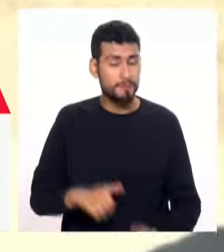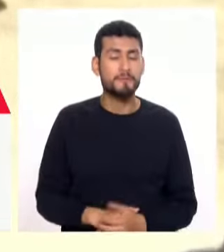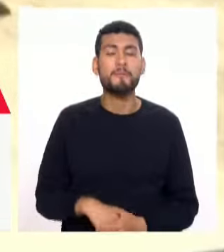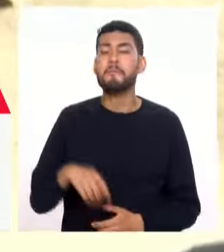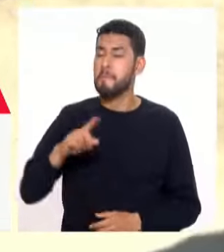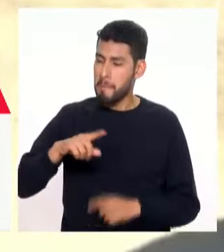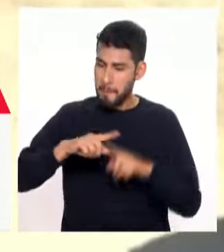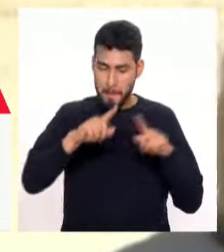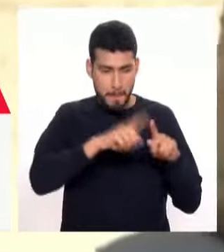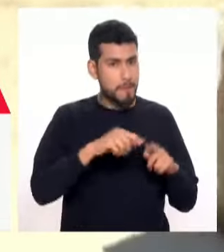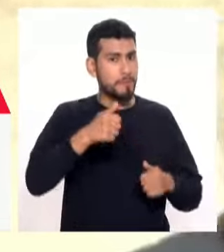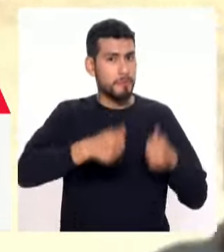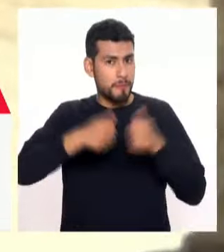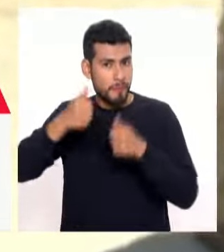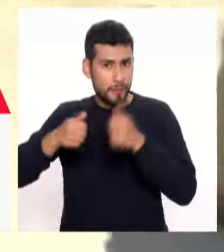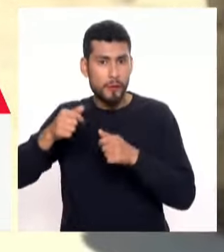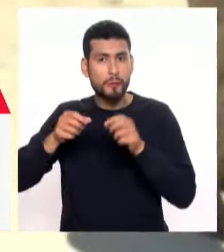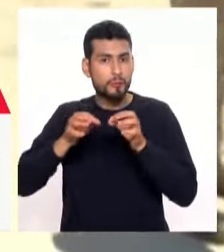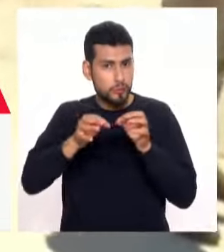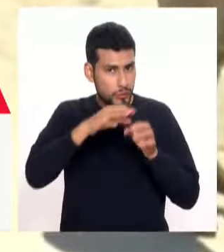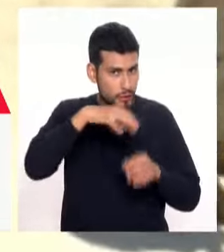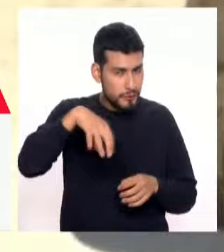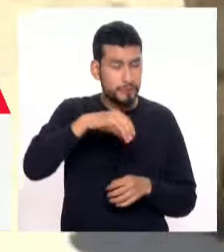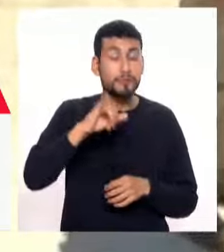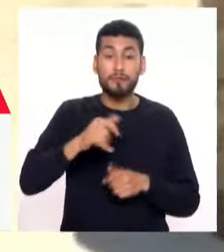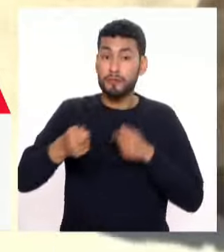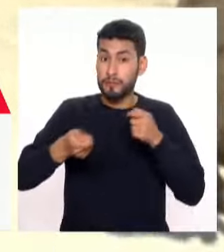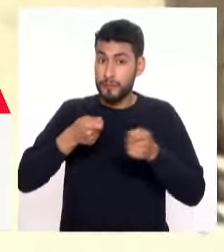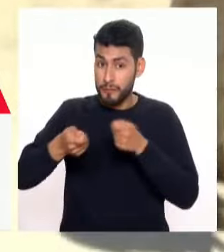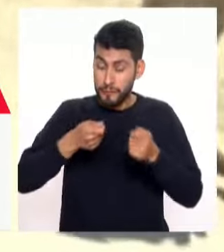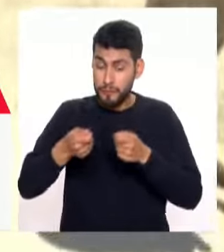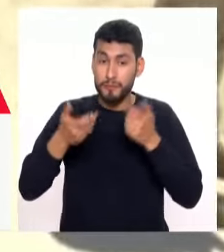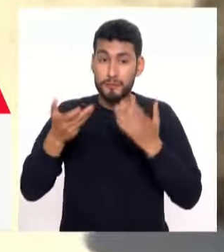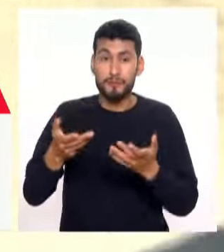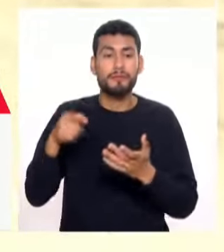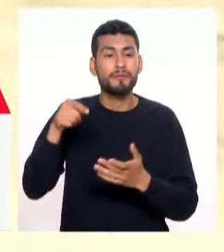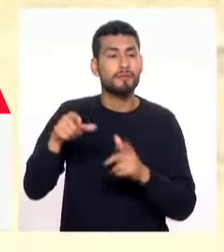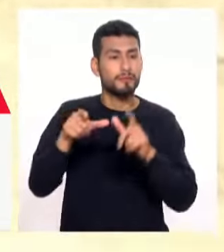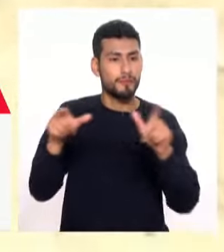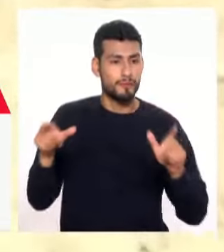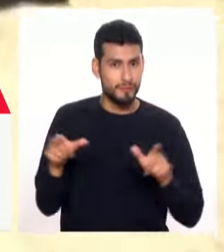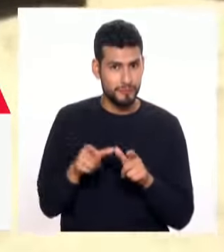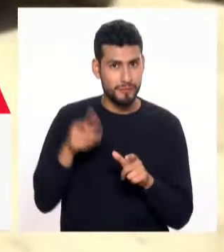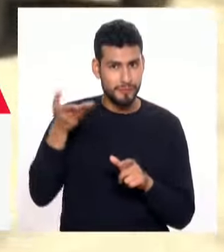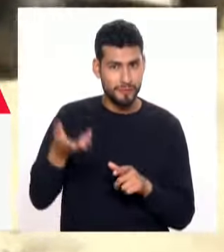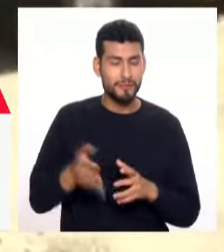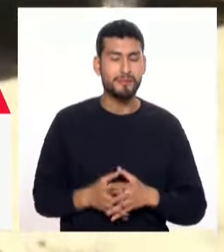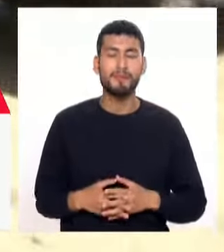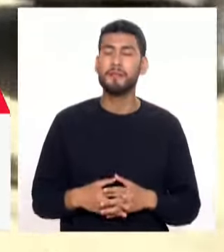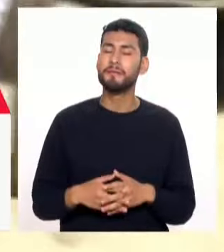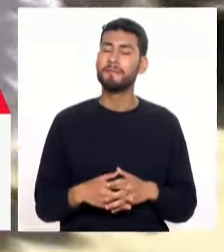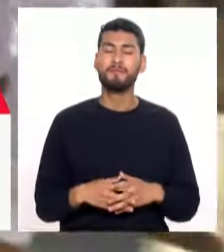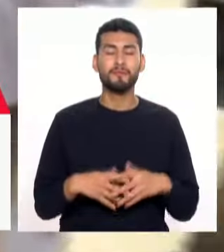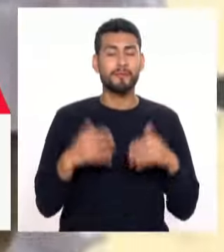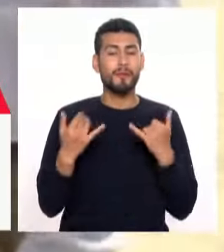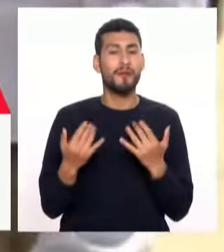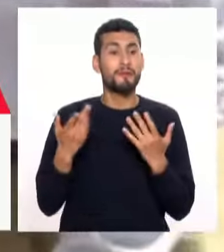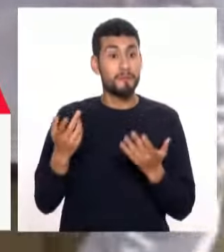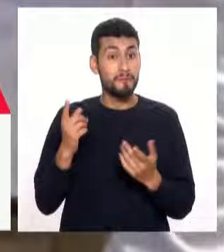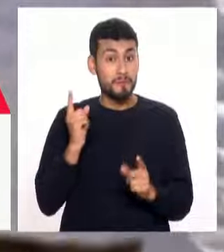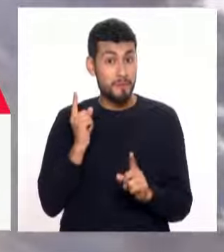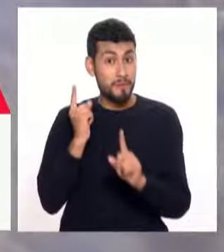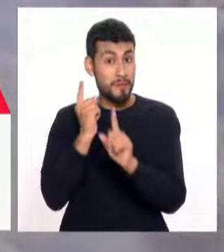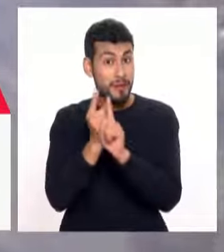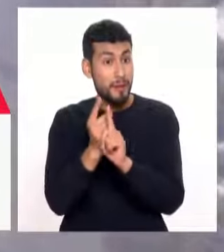las autoridades locales como por el gobernador de la región. En estos momentos se